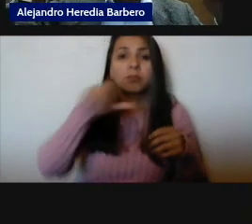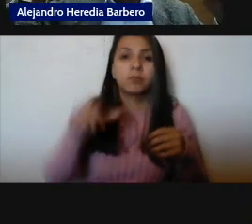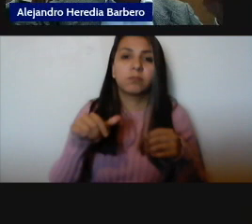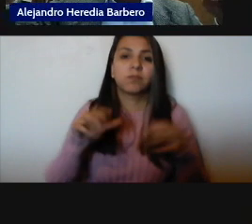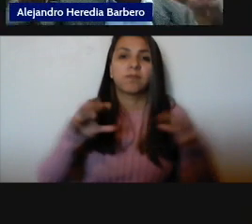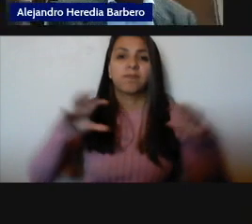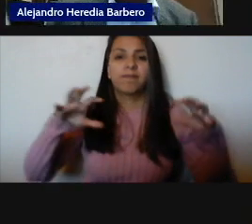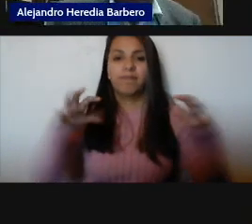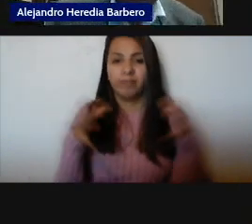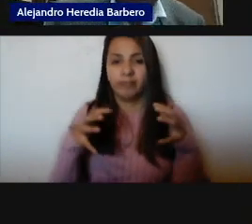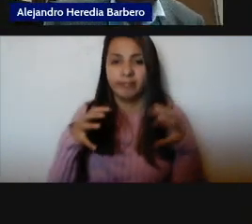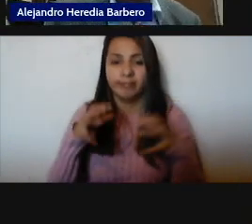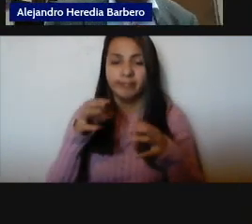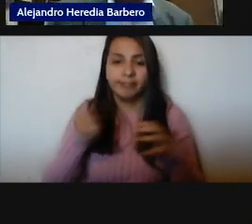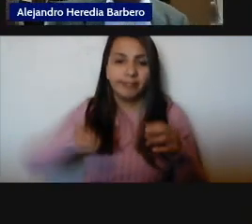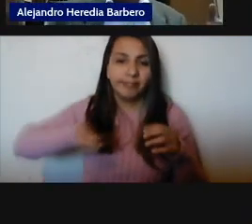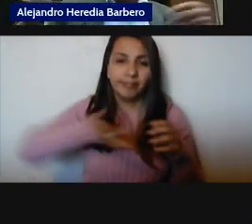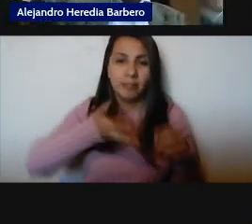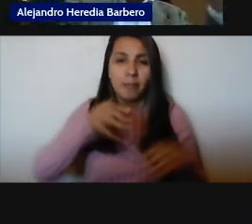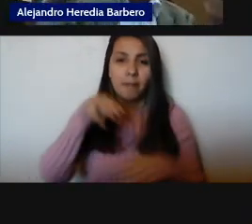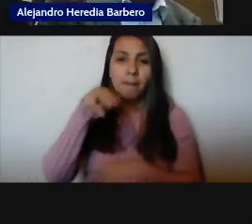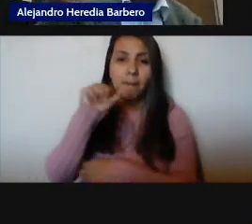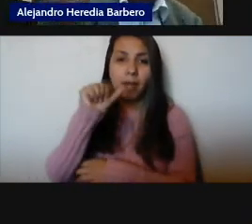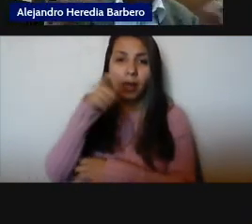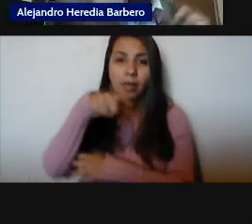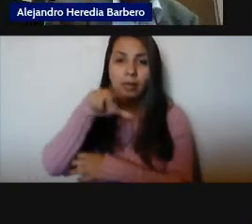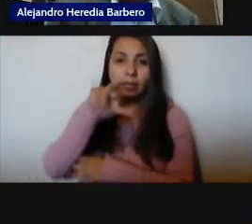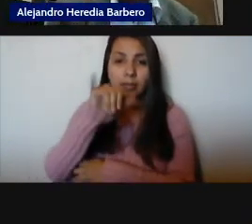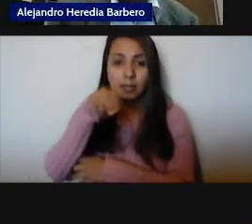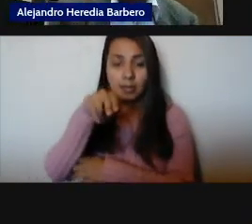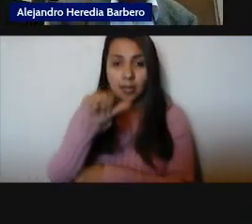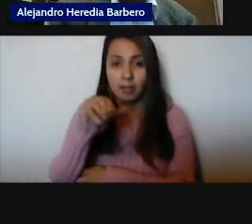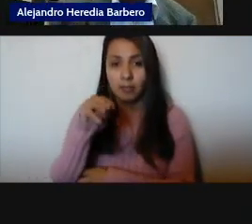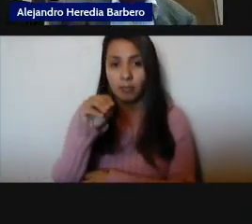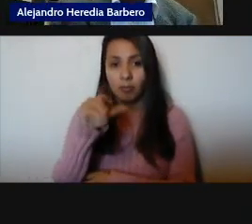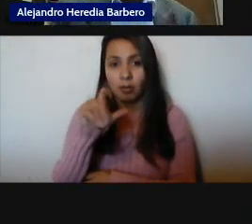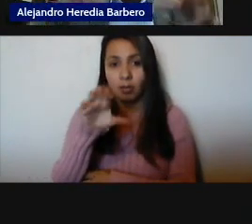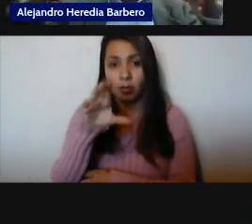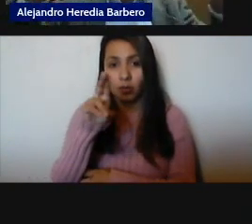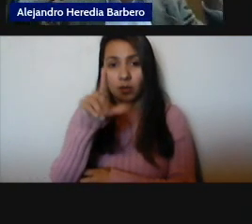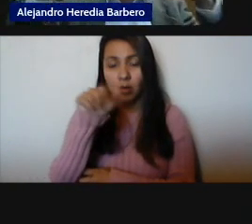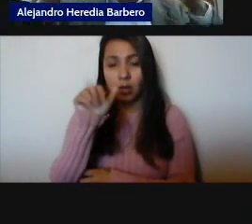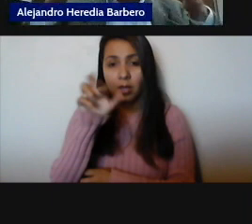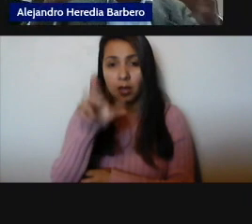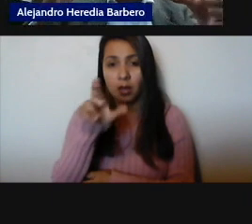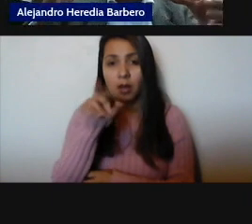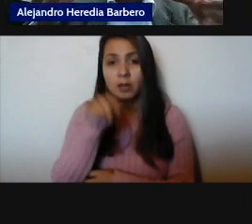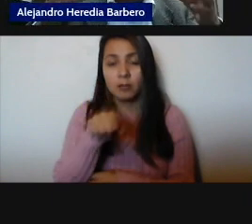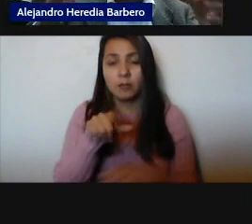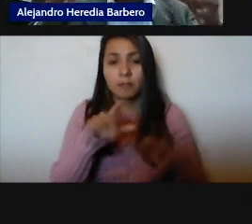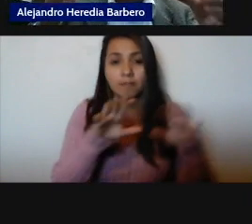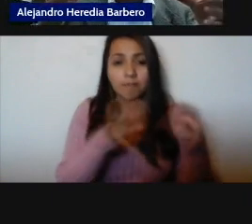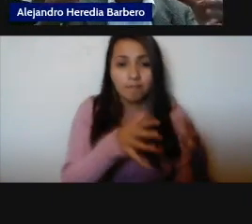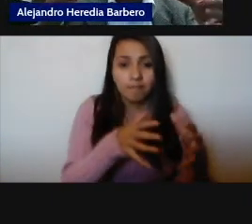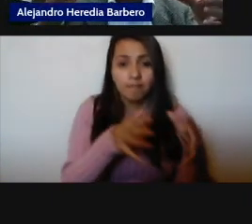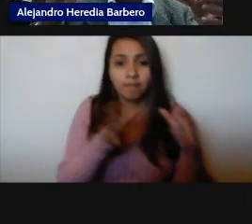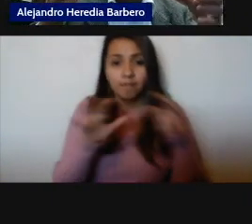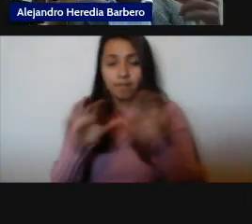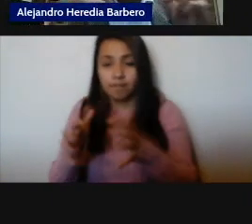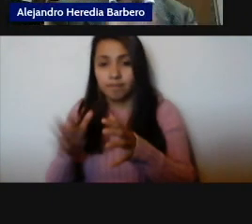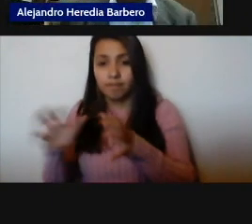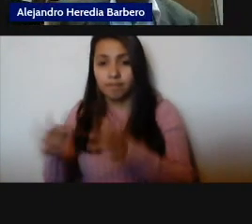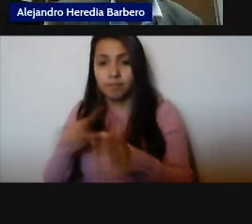convertirse quizás en máquinas moleculares. Pero por otro lado, y al mismo tiempo quizás, cómo estos compuestos de pequeñas